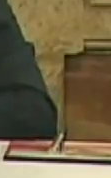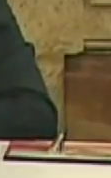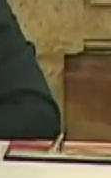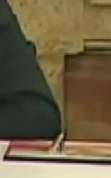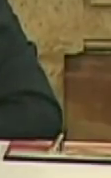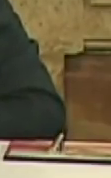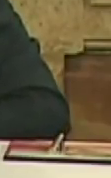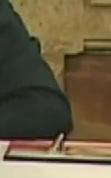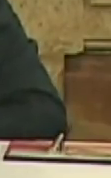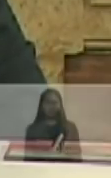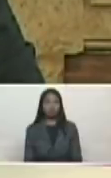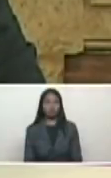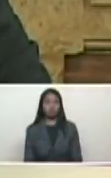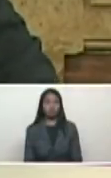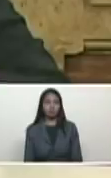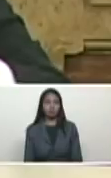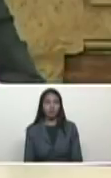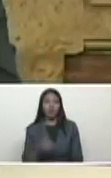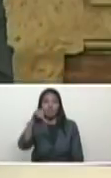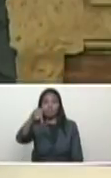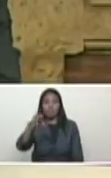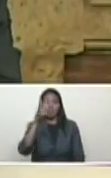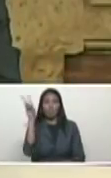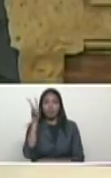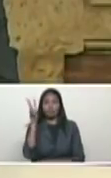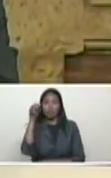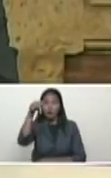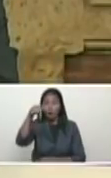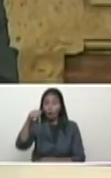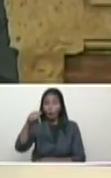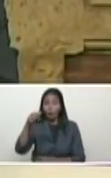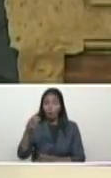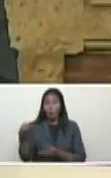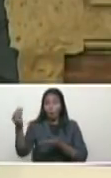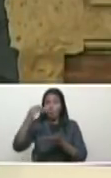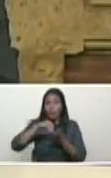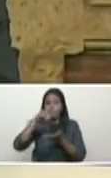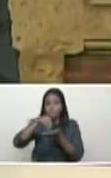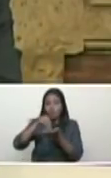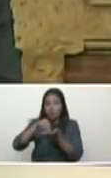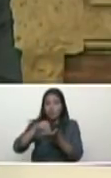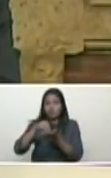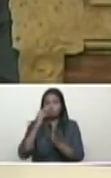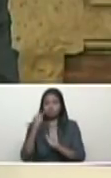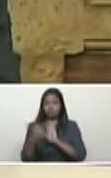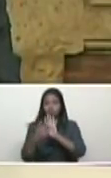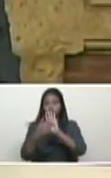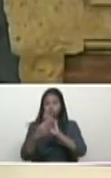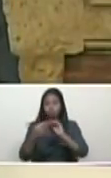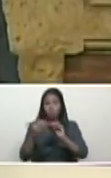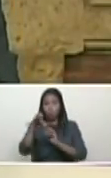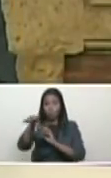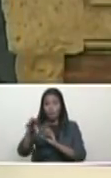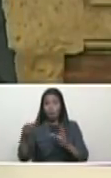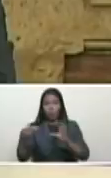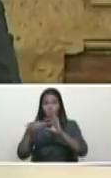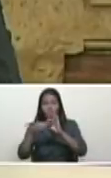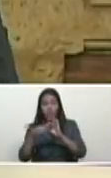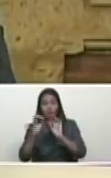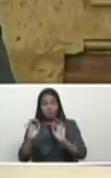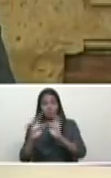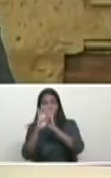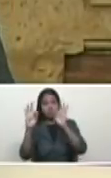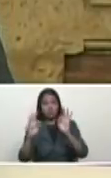y el estado venezolano hoy debe ponerse al frente como estados unidos